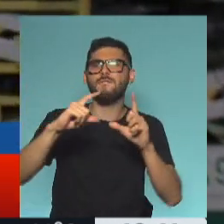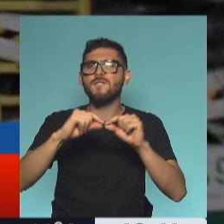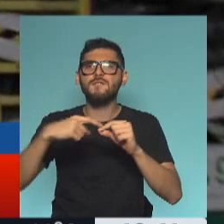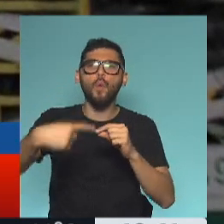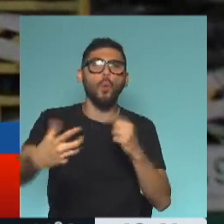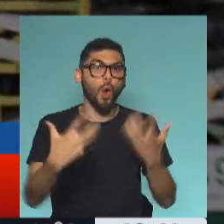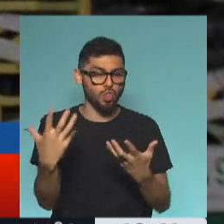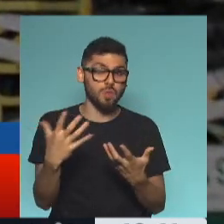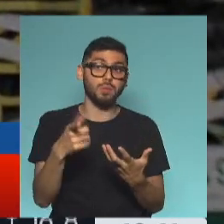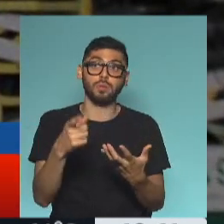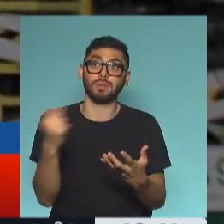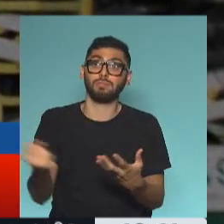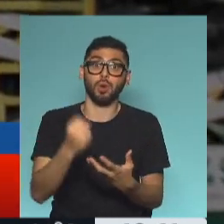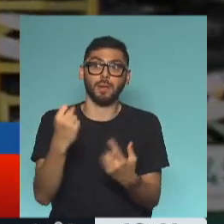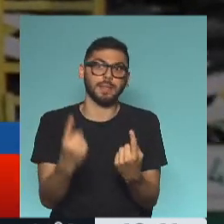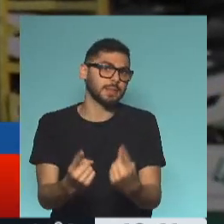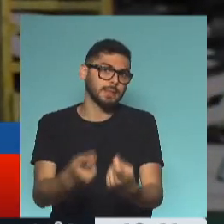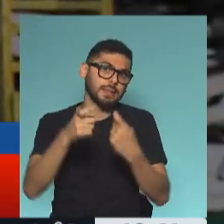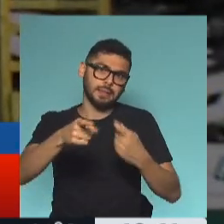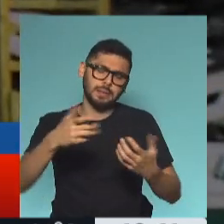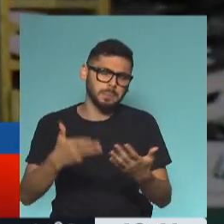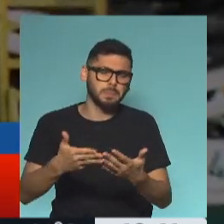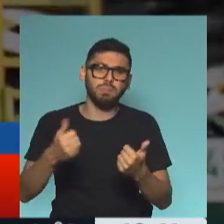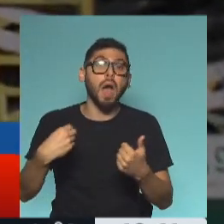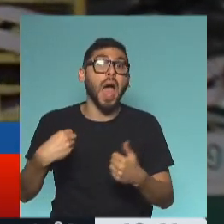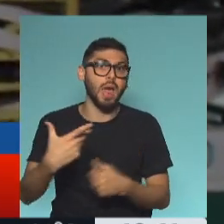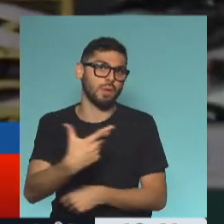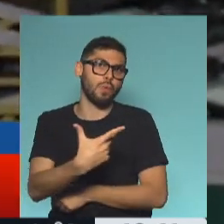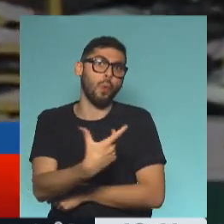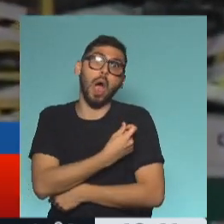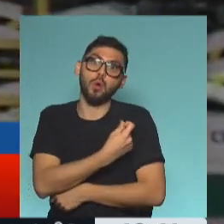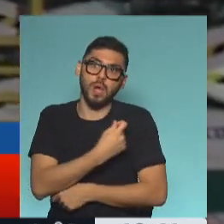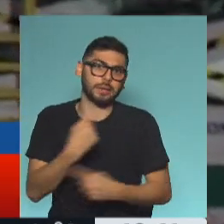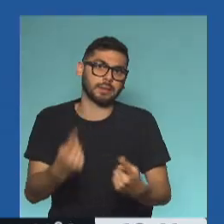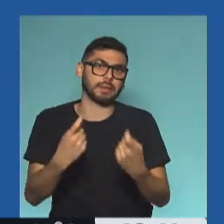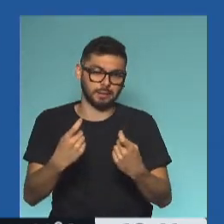importante, lo que hay que acelerar, el calendario, la campaña de vacunación en nuestro país.